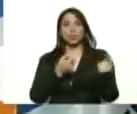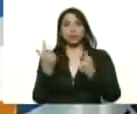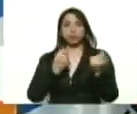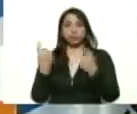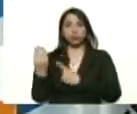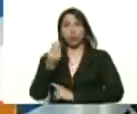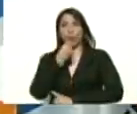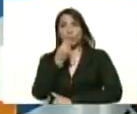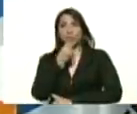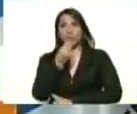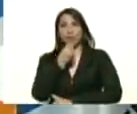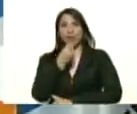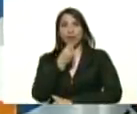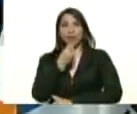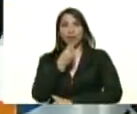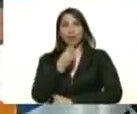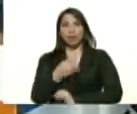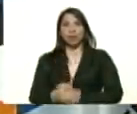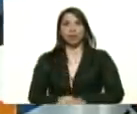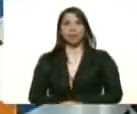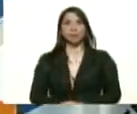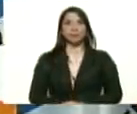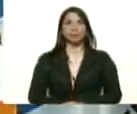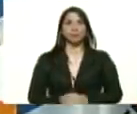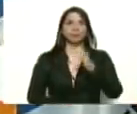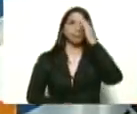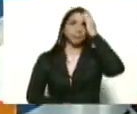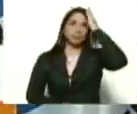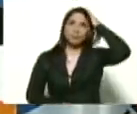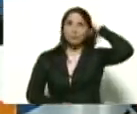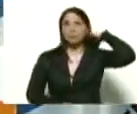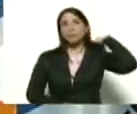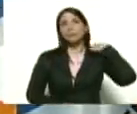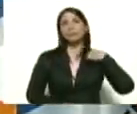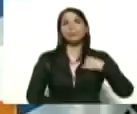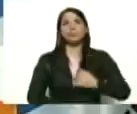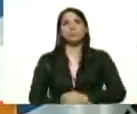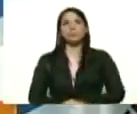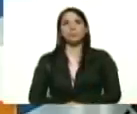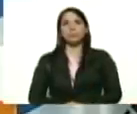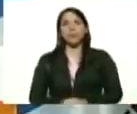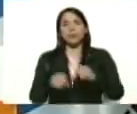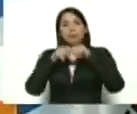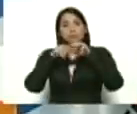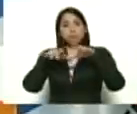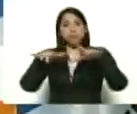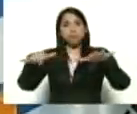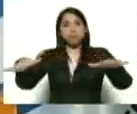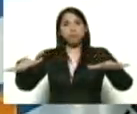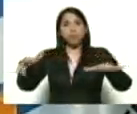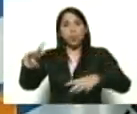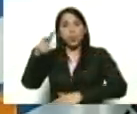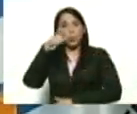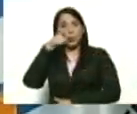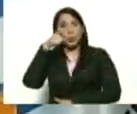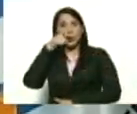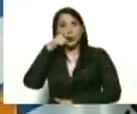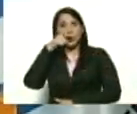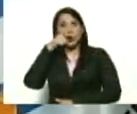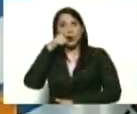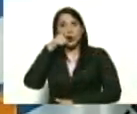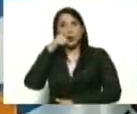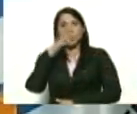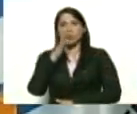alimentos, donde prácticamente por la irresponsabilidad de esa directiva contagiaron a los escoltas, porque